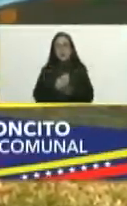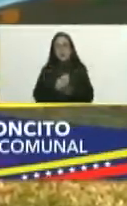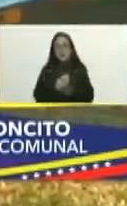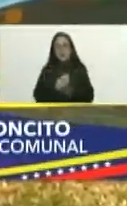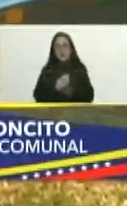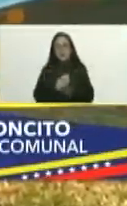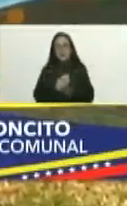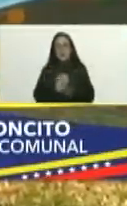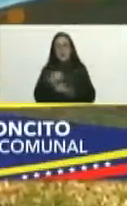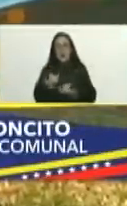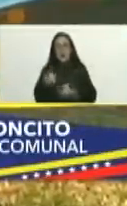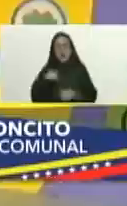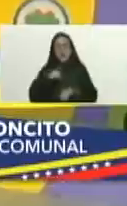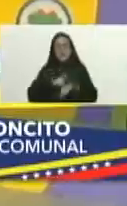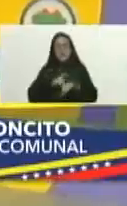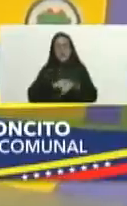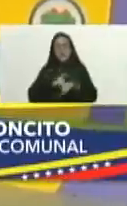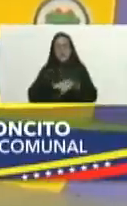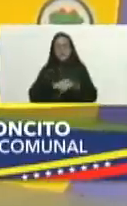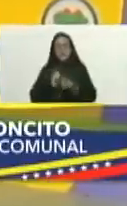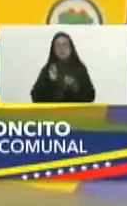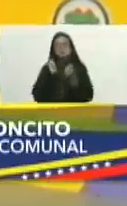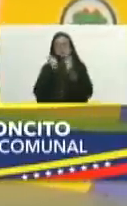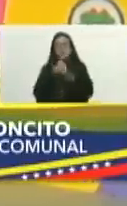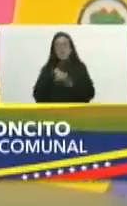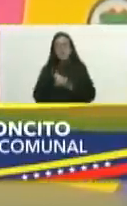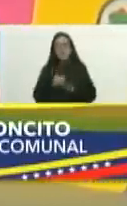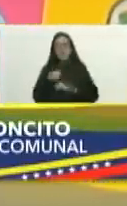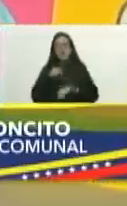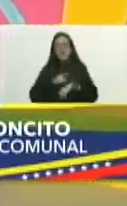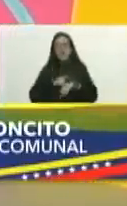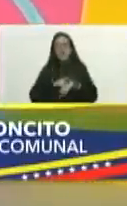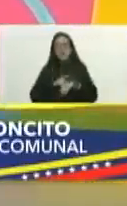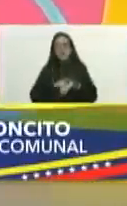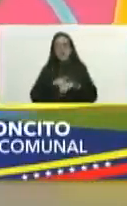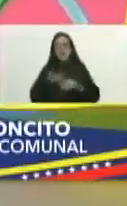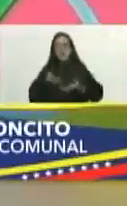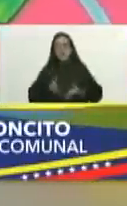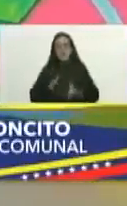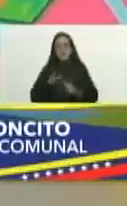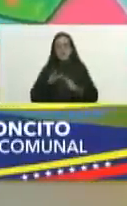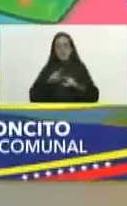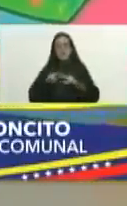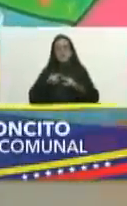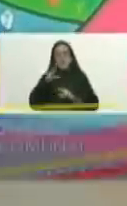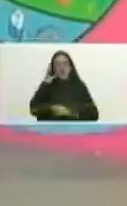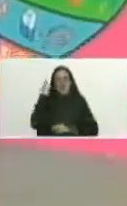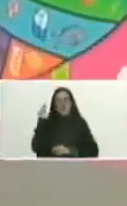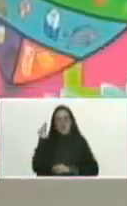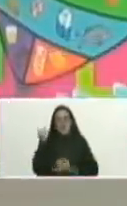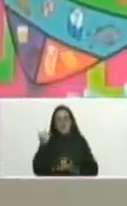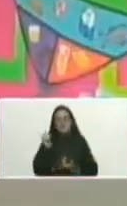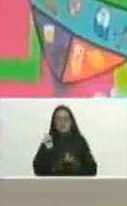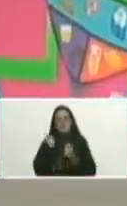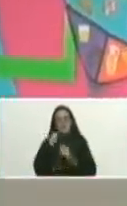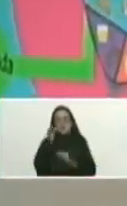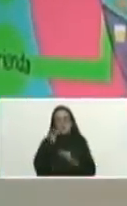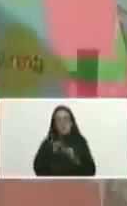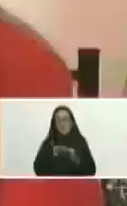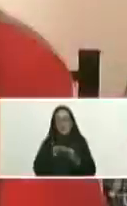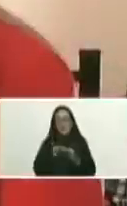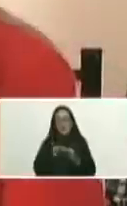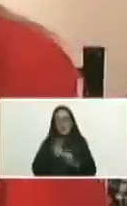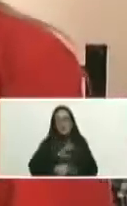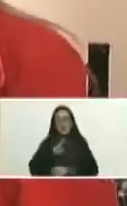todo en este tiempo de renacimiento, en este tiempo del nacimiento del niño Dios, que con él renace la esperanza